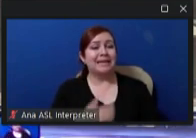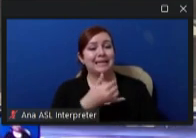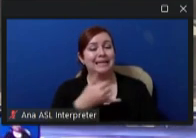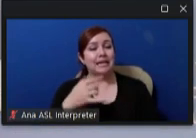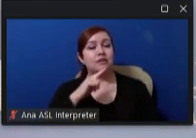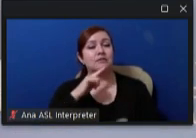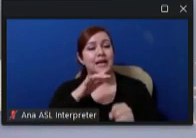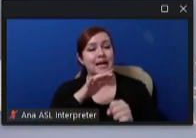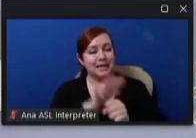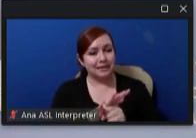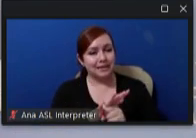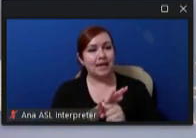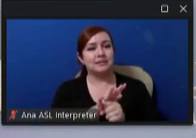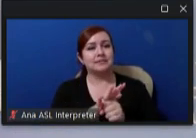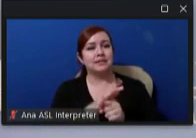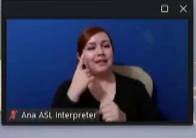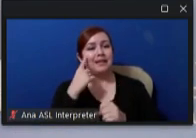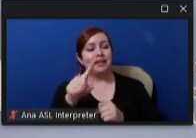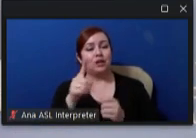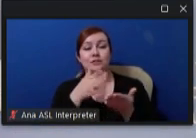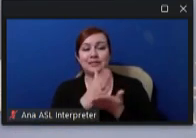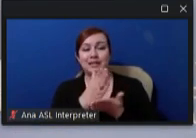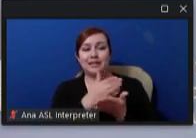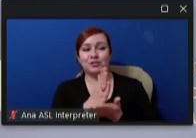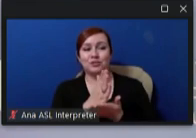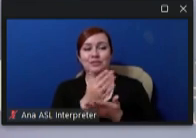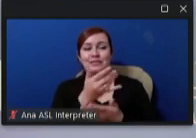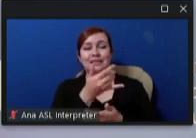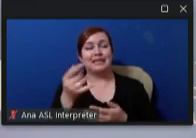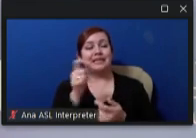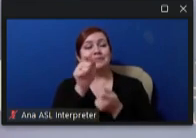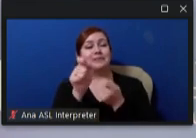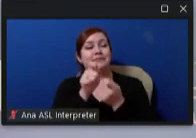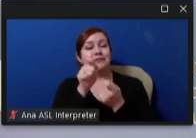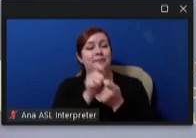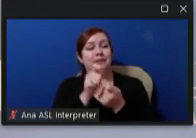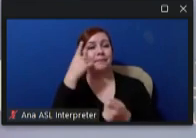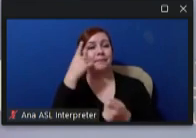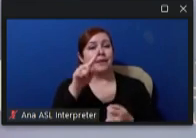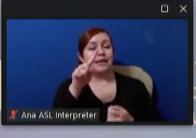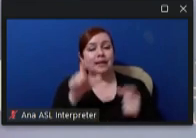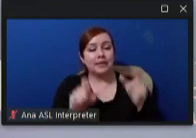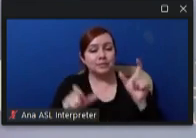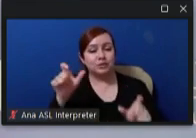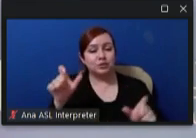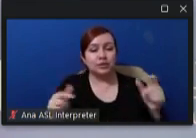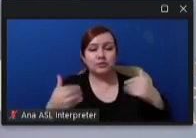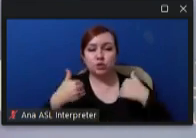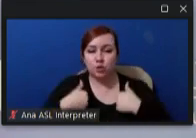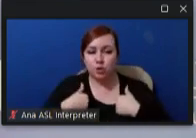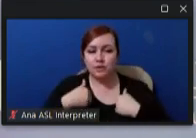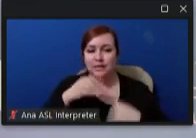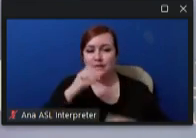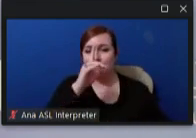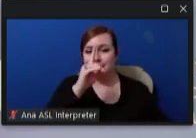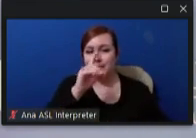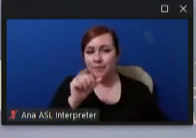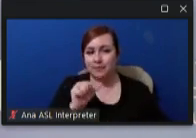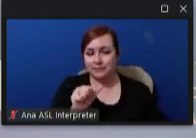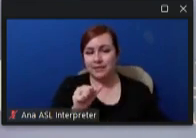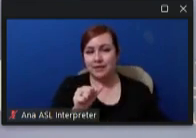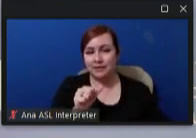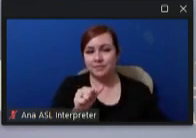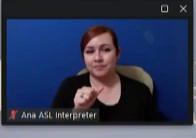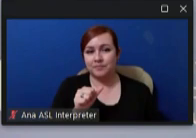derechos y particularmente para las personas con discapacidad y